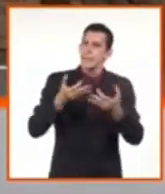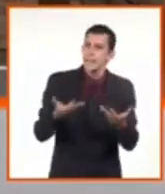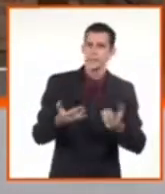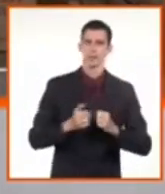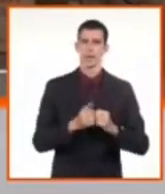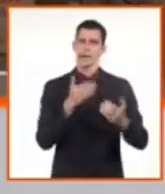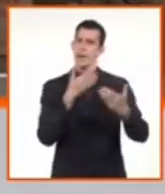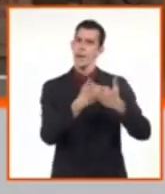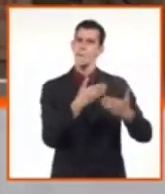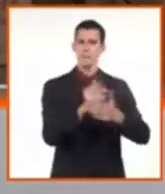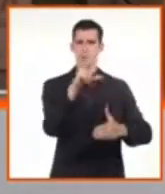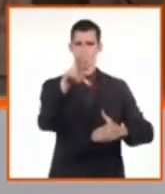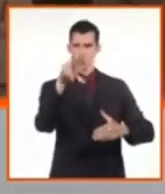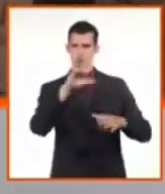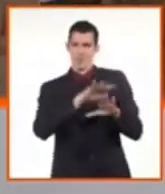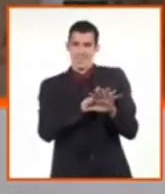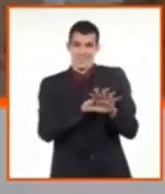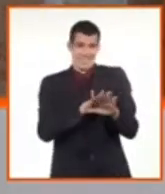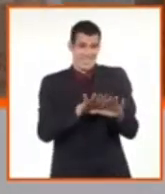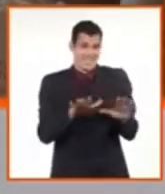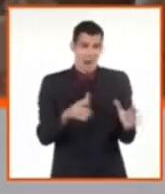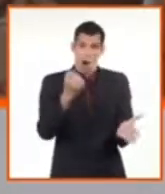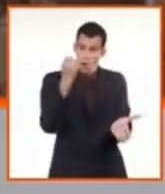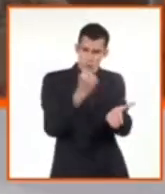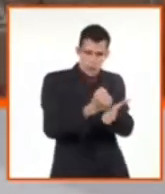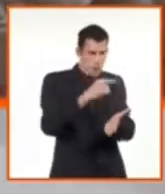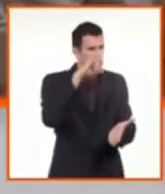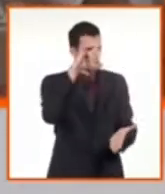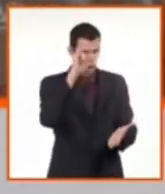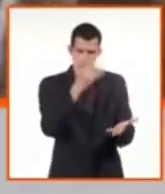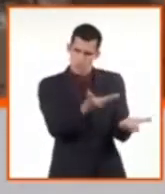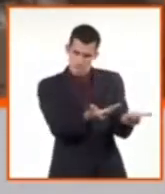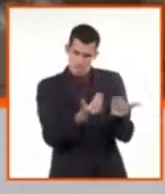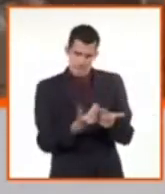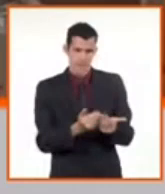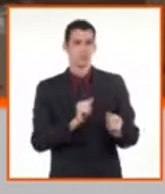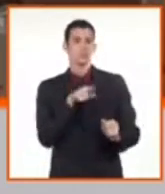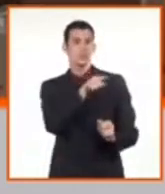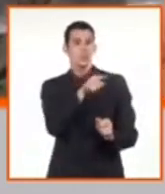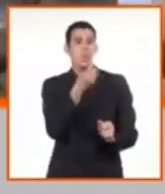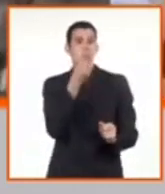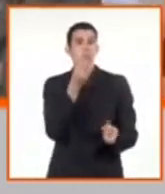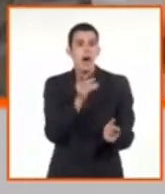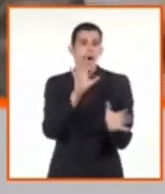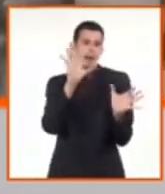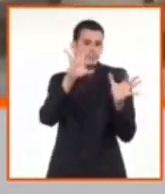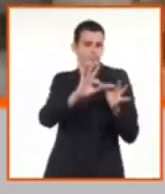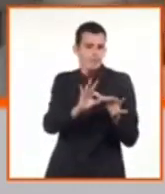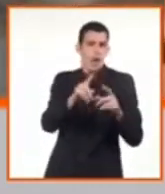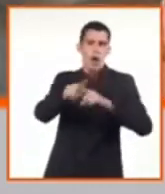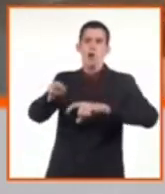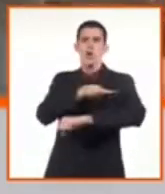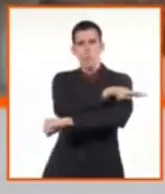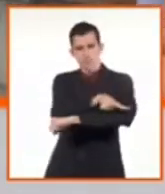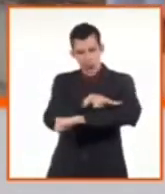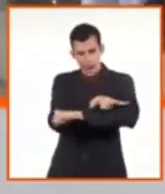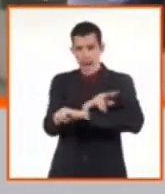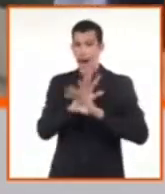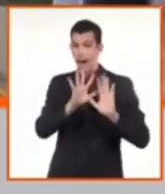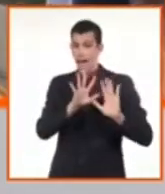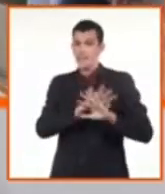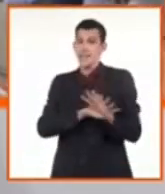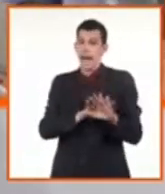importante al mismo tiempo que tendríamos que recalcar que la liquidez que se obtenga en el país